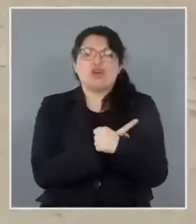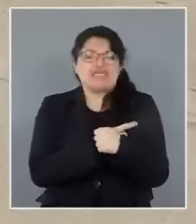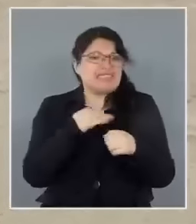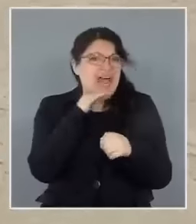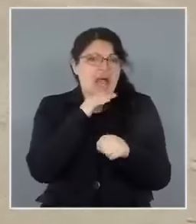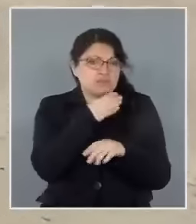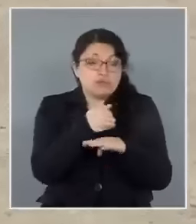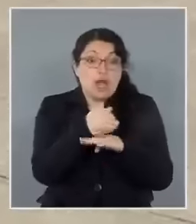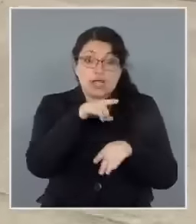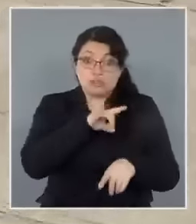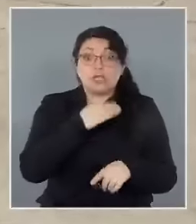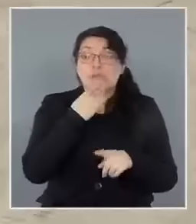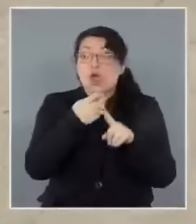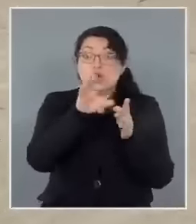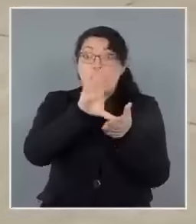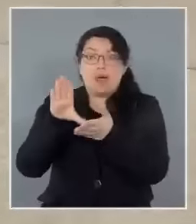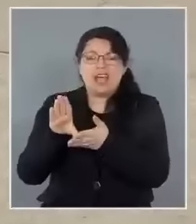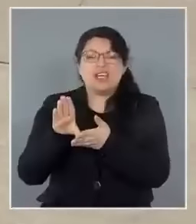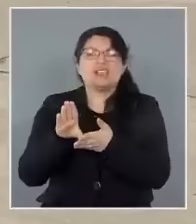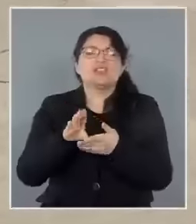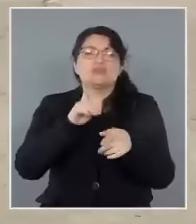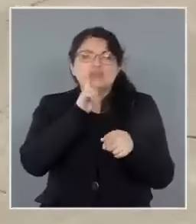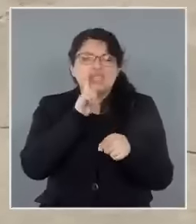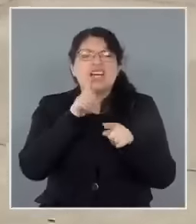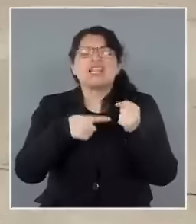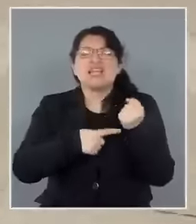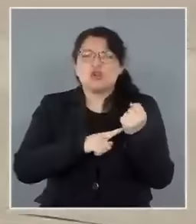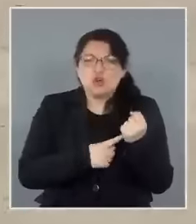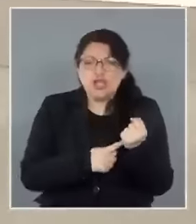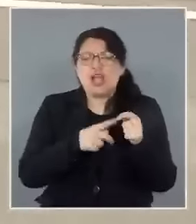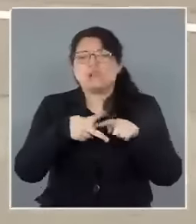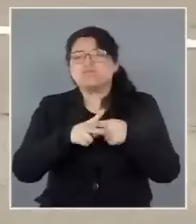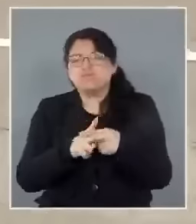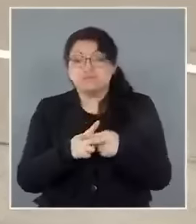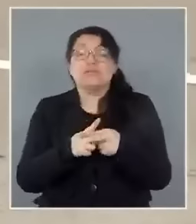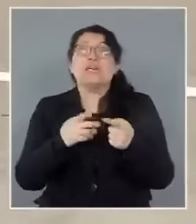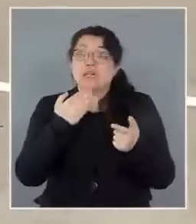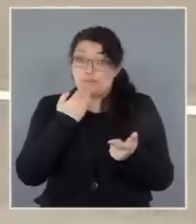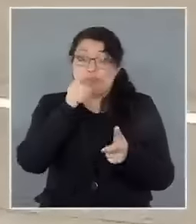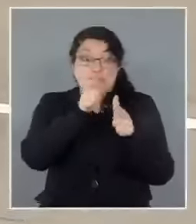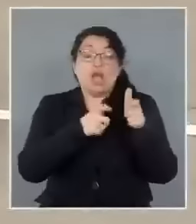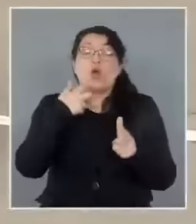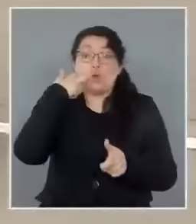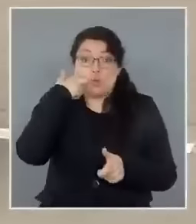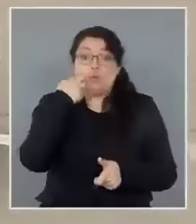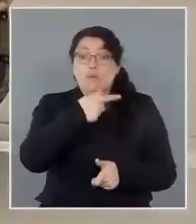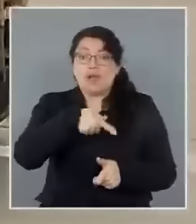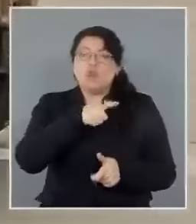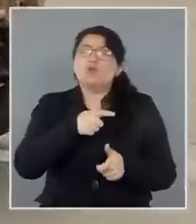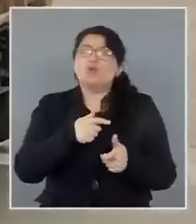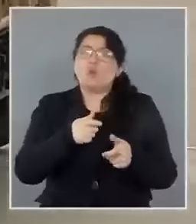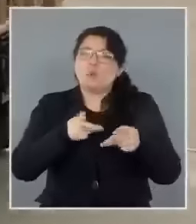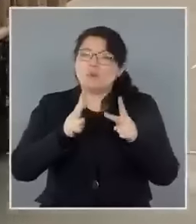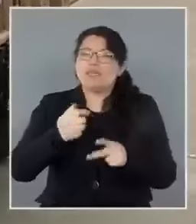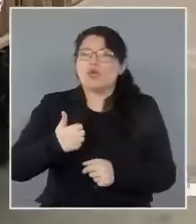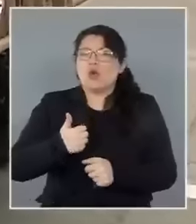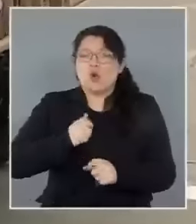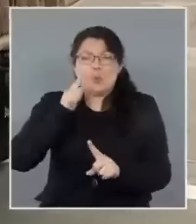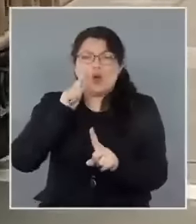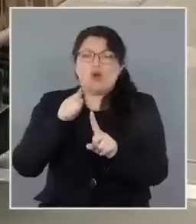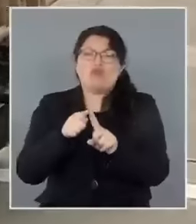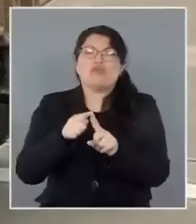del país, empleando sus medios, tecnología e insustituible factor humano que le permite cumplir exitosamente las